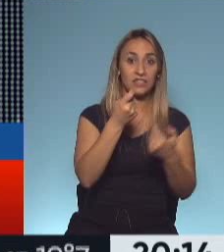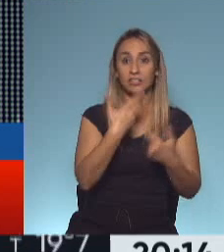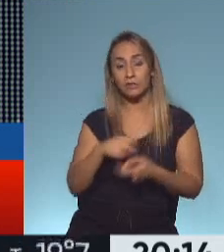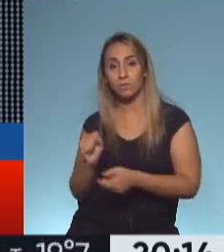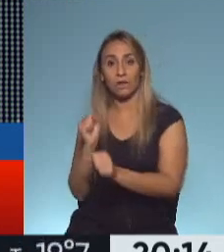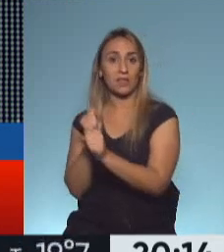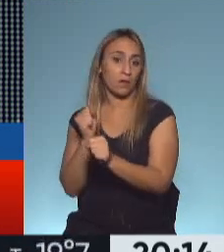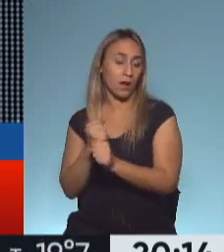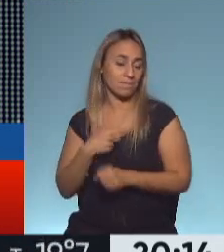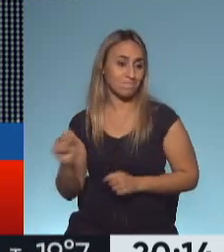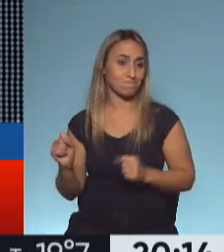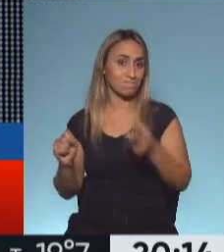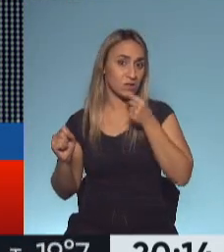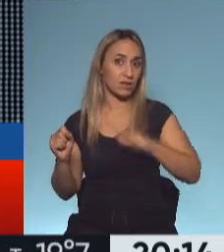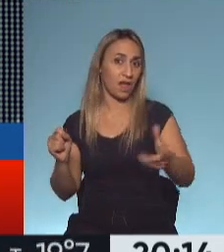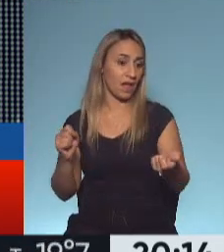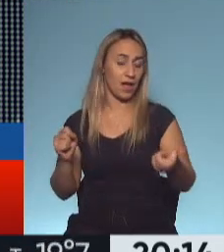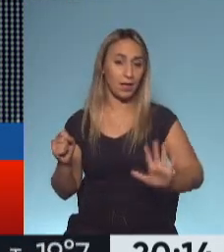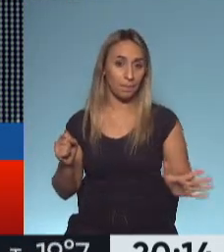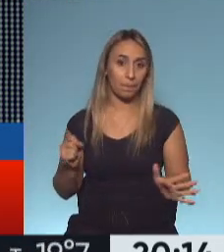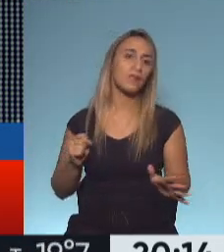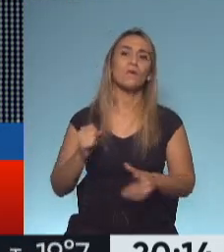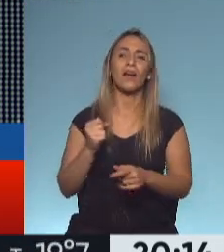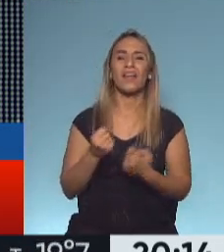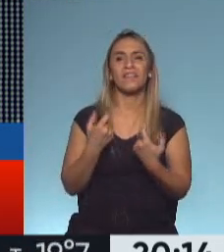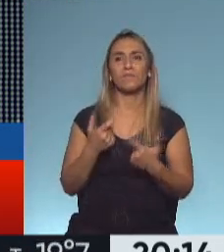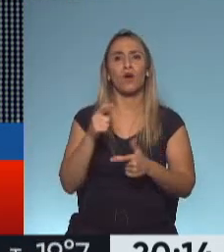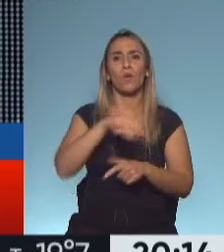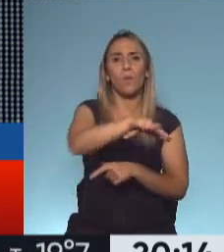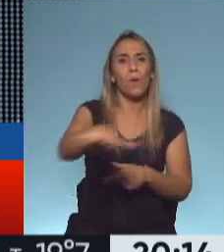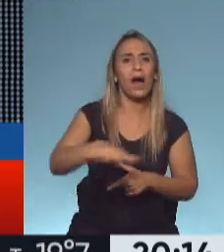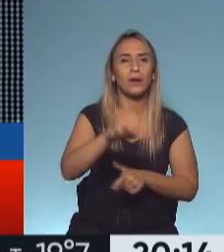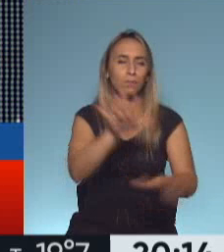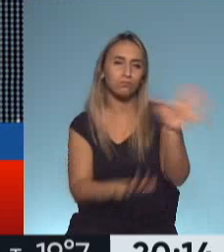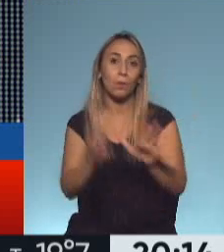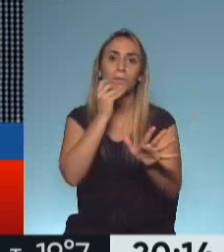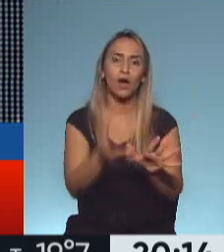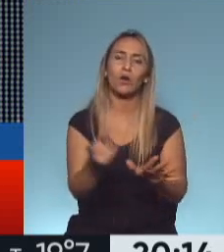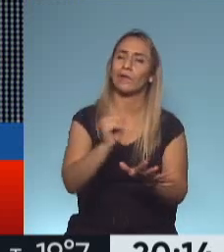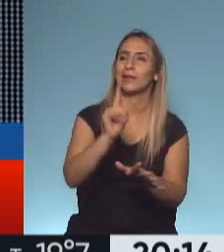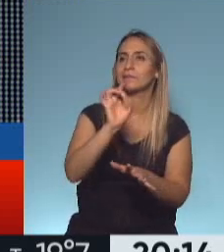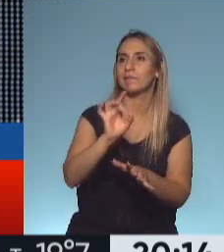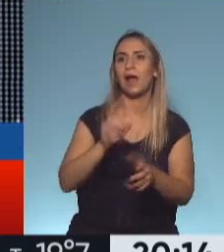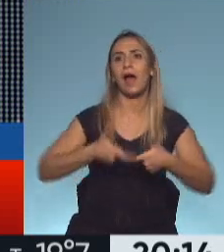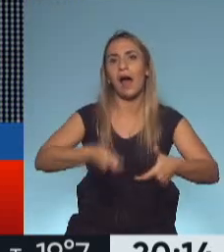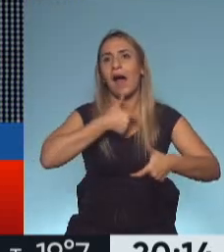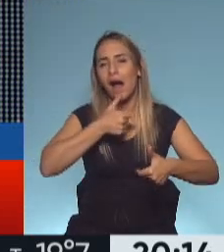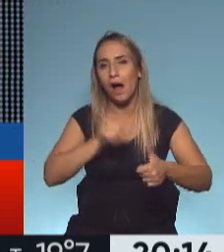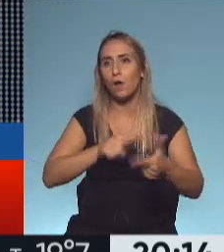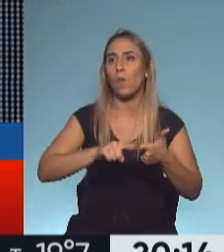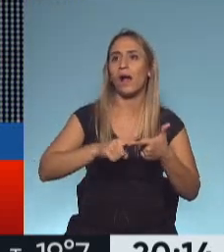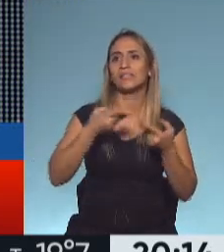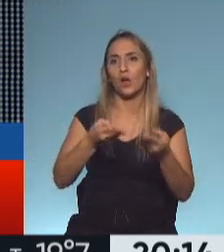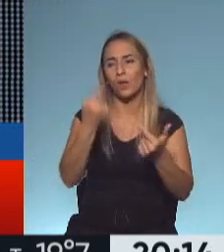que urbanizar no es solo abrir calles, aguas, mejorar la cocina y el baño, sino conectividad. Hoy, claramente, formar Hoy es parte un servicio de una básico la conexión.